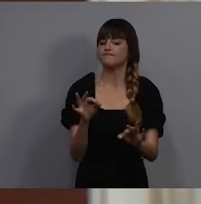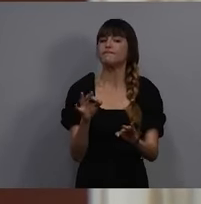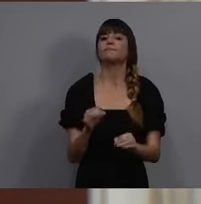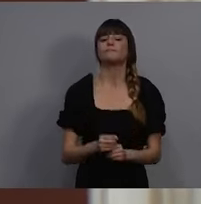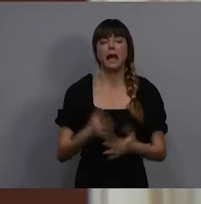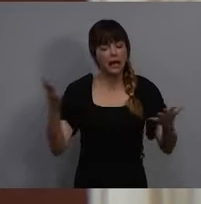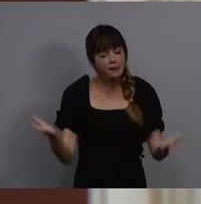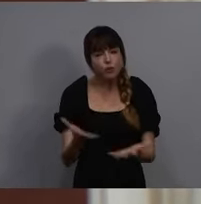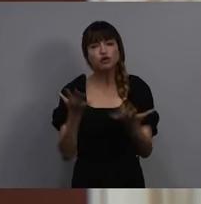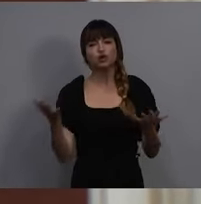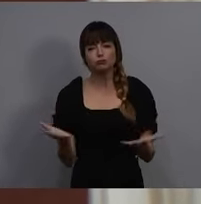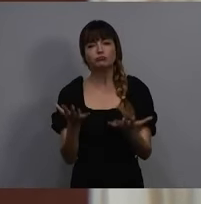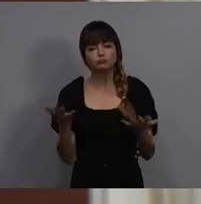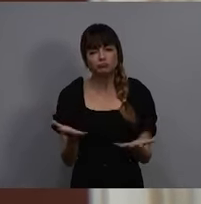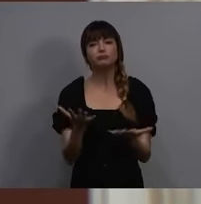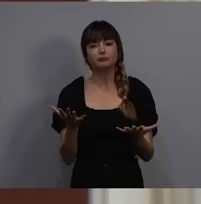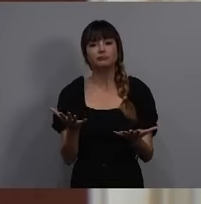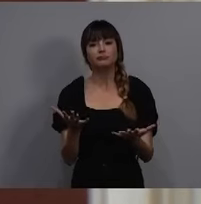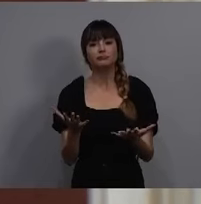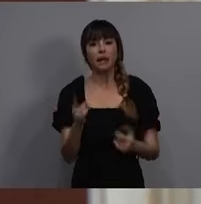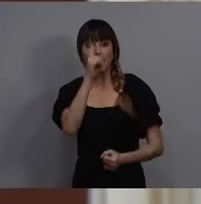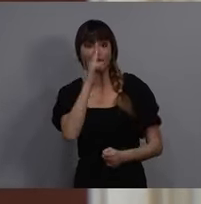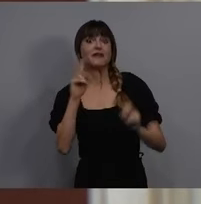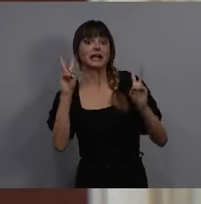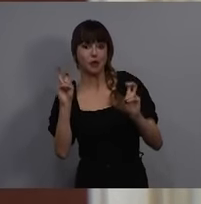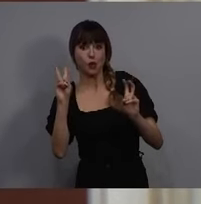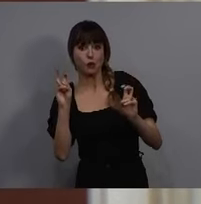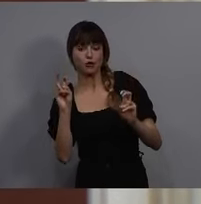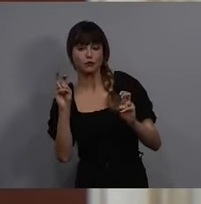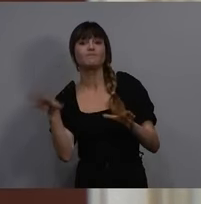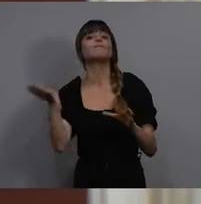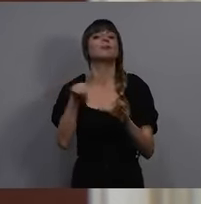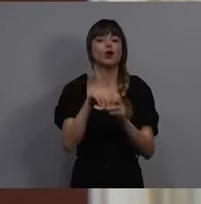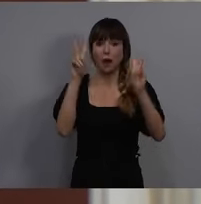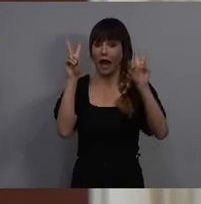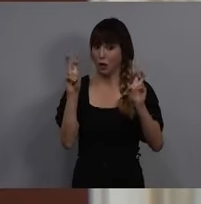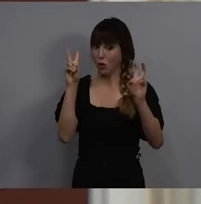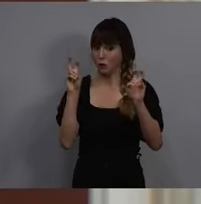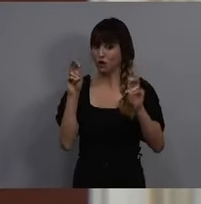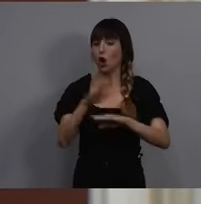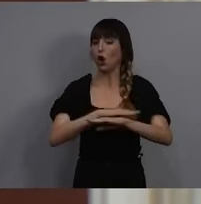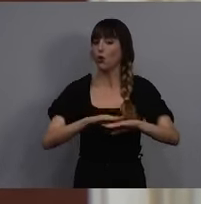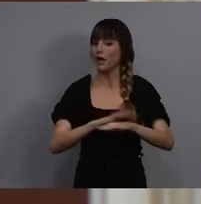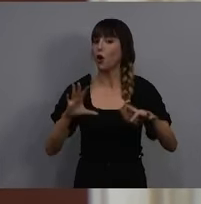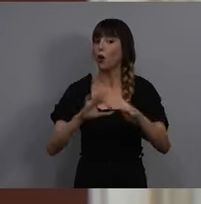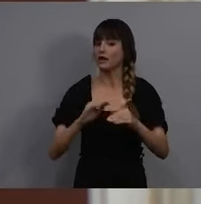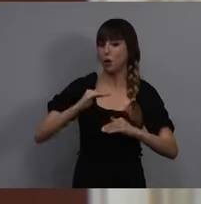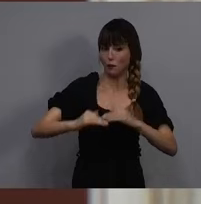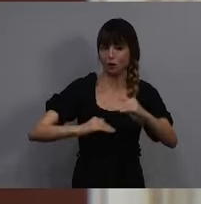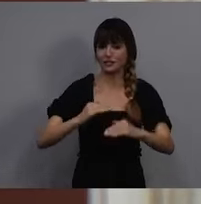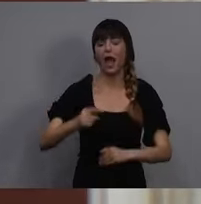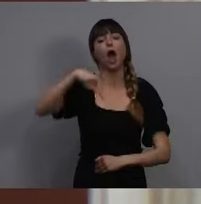impulso añadido y el empuje que ofrecen los nuevos perfiles que se incorporan a este ejecutivo de coalición progresista